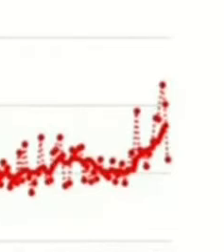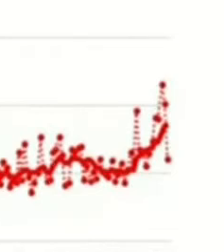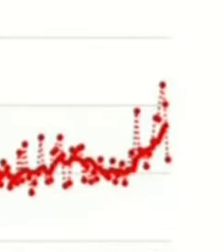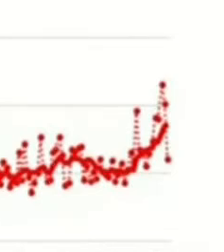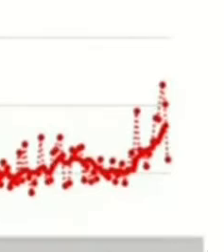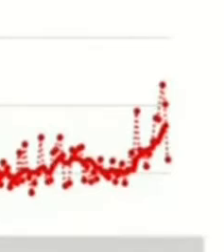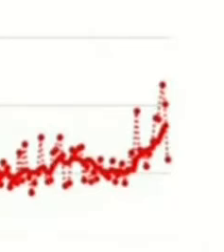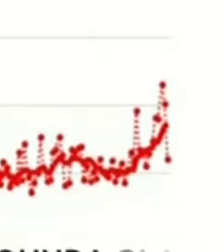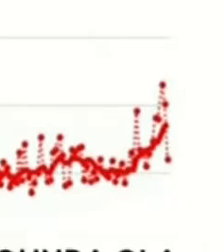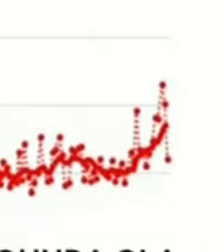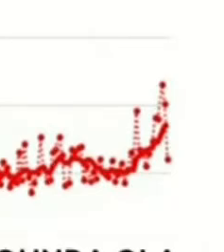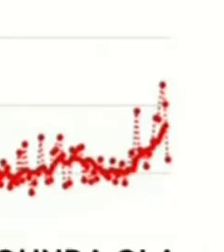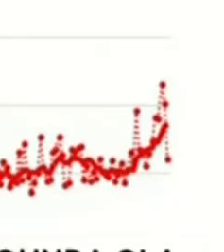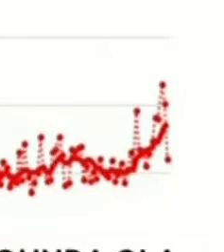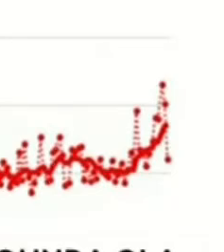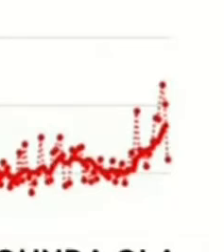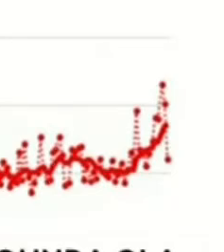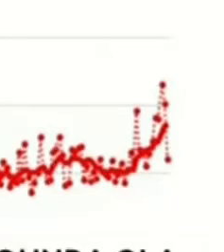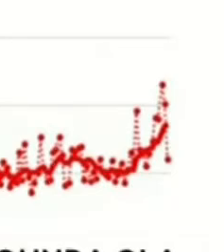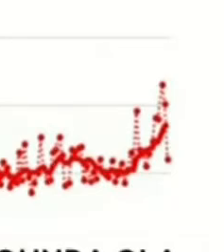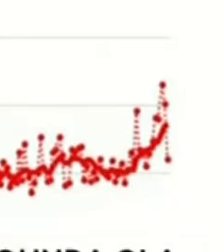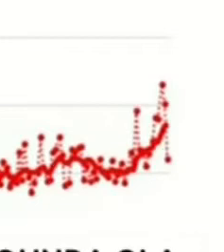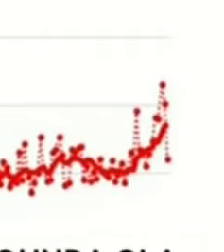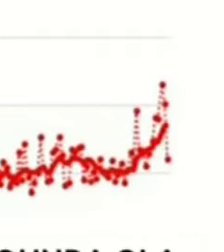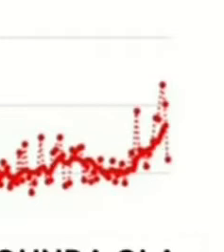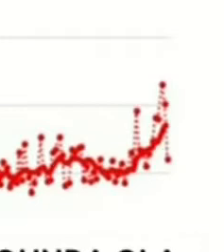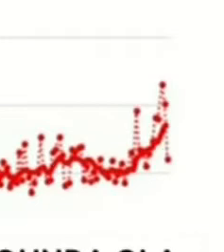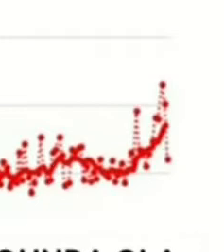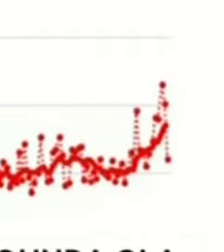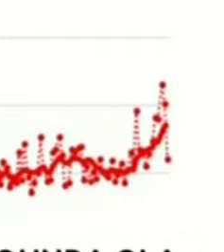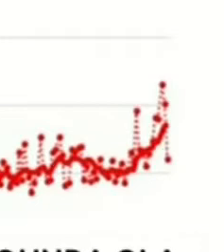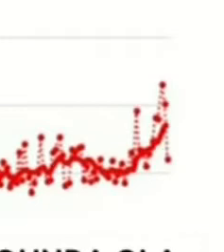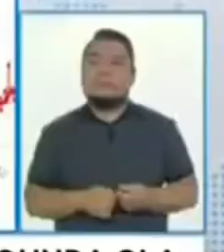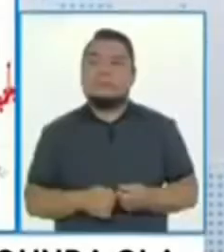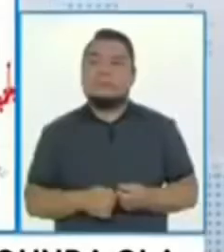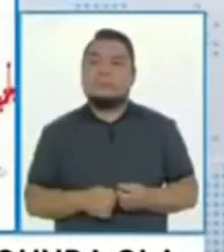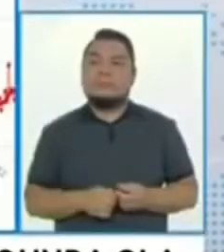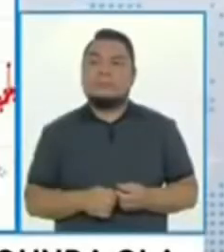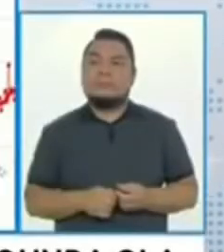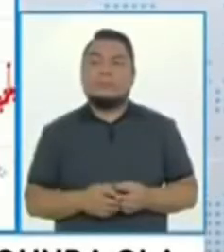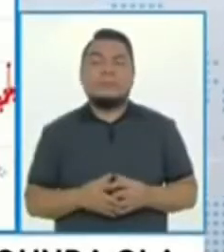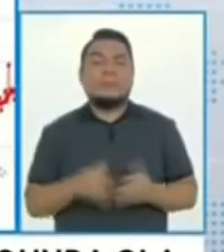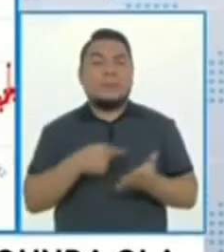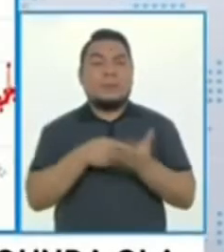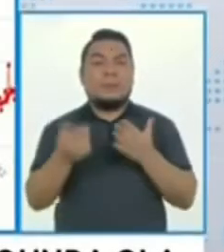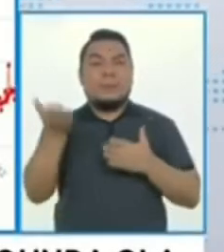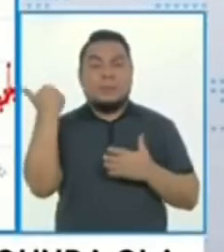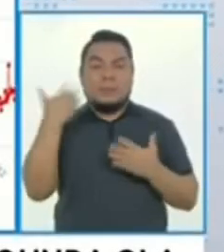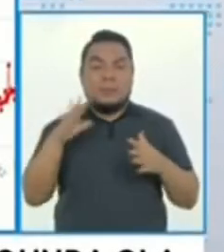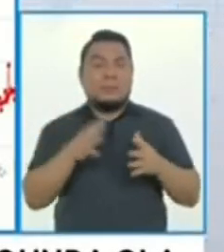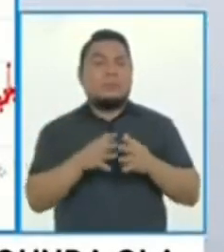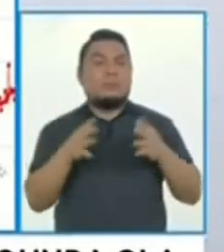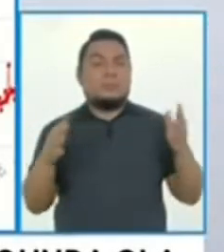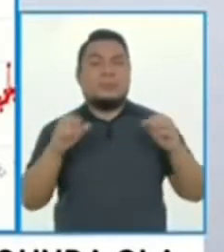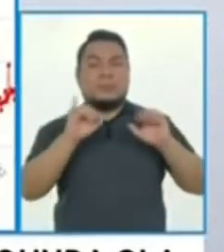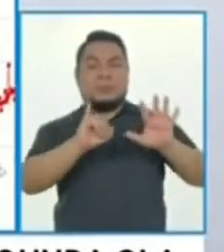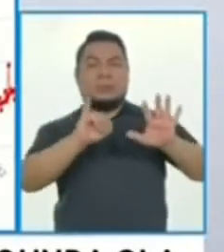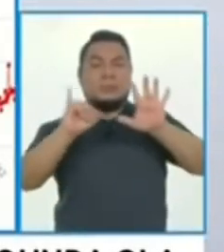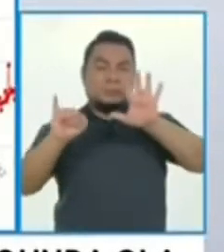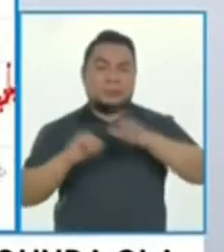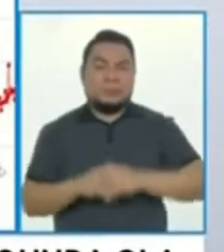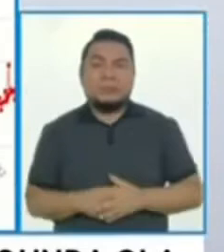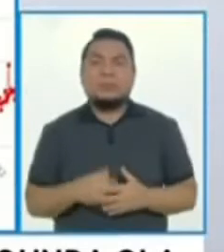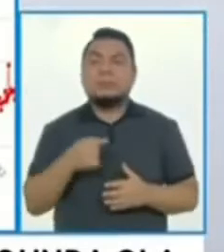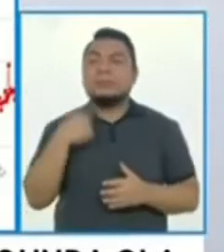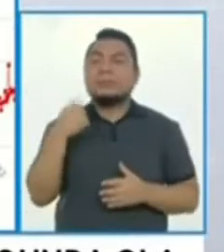diario. Ya promediamos al día de hoy 80 fallecidos por día. La semana pasada ya veníamos con un crecimiento de 66